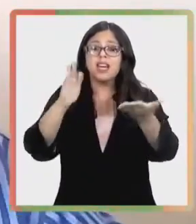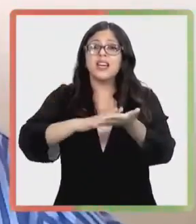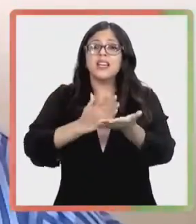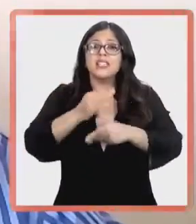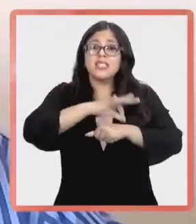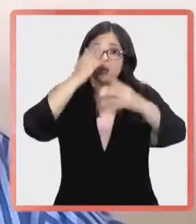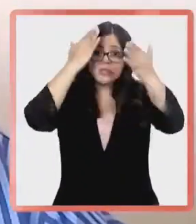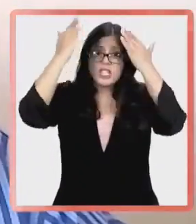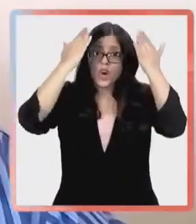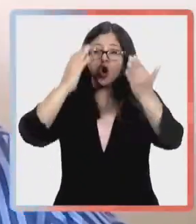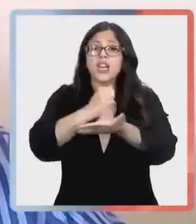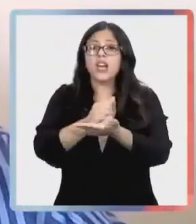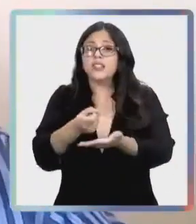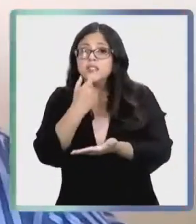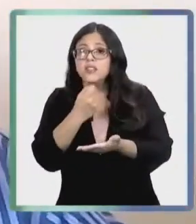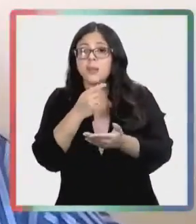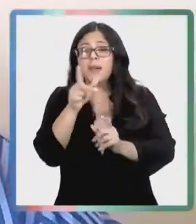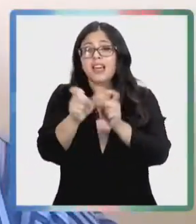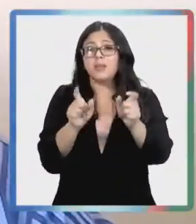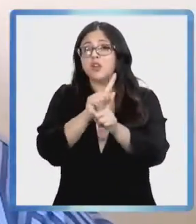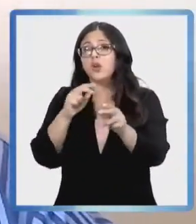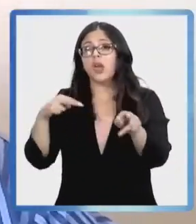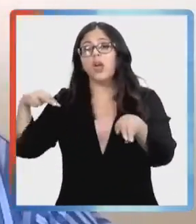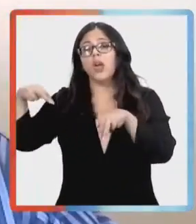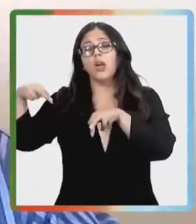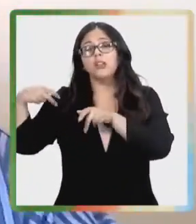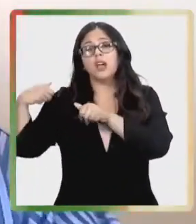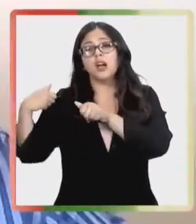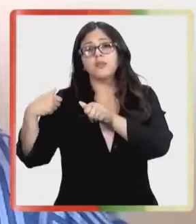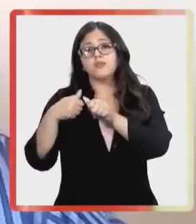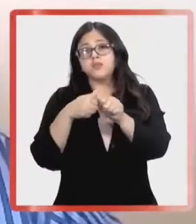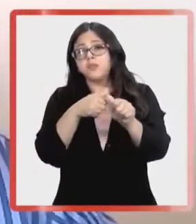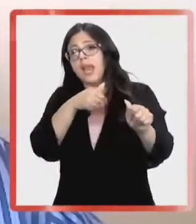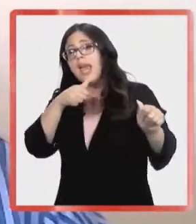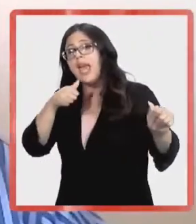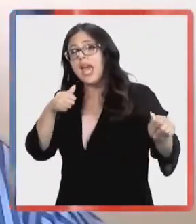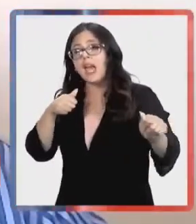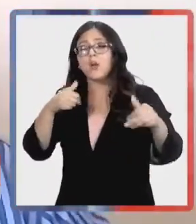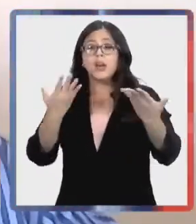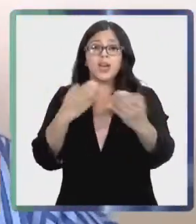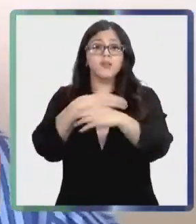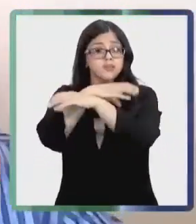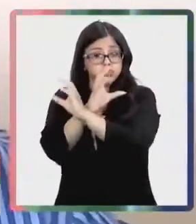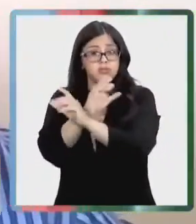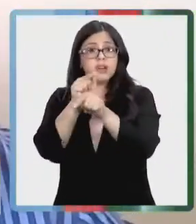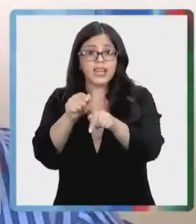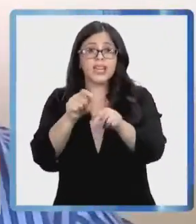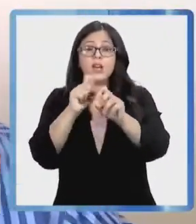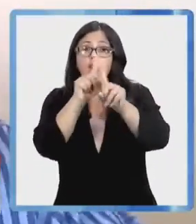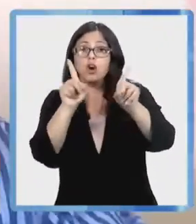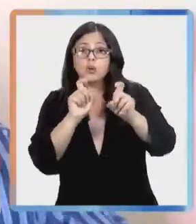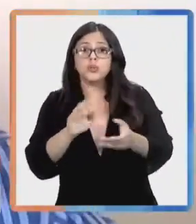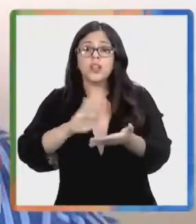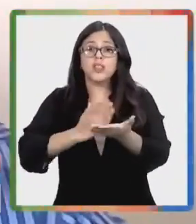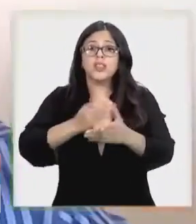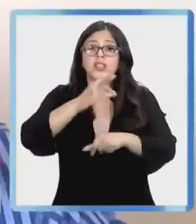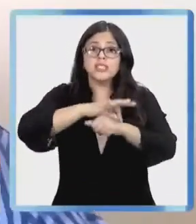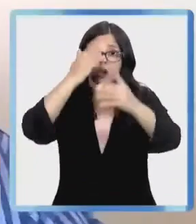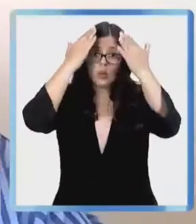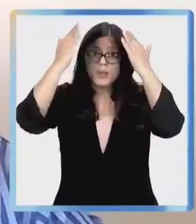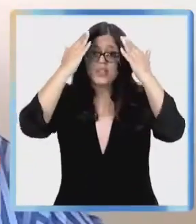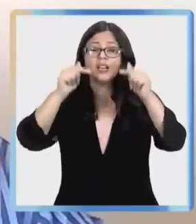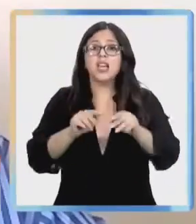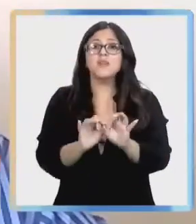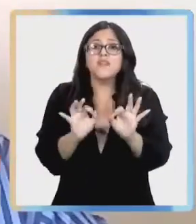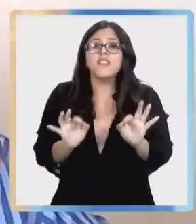mental, para que nadie recorra cientos de kilómetros, sino que tenga, así como estamos aquí por pantalla, una consulta de salud mental, que puede perfectamente tener